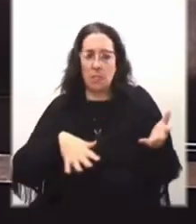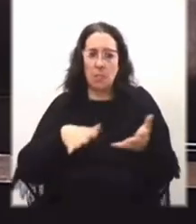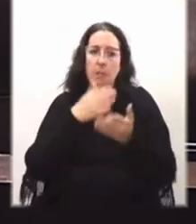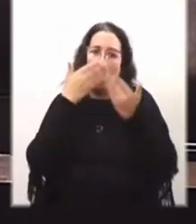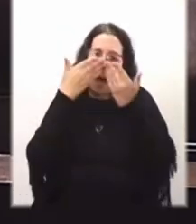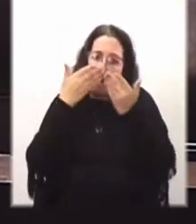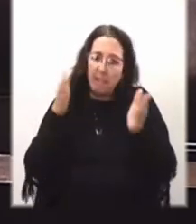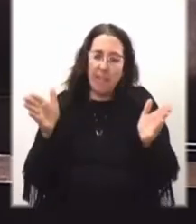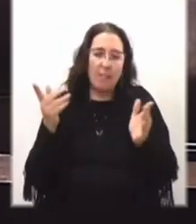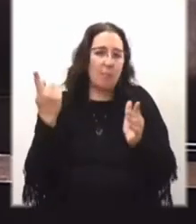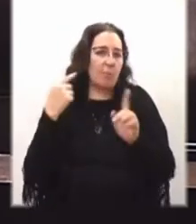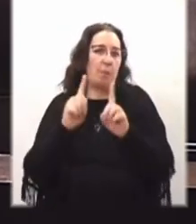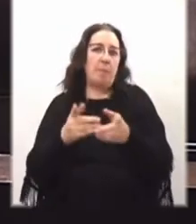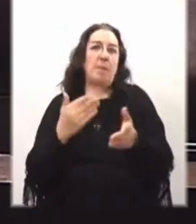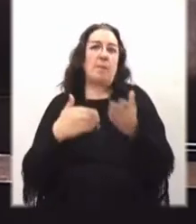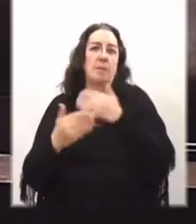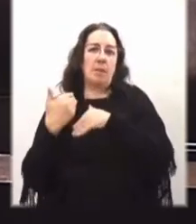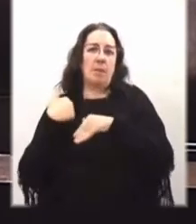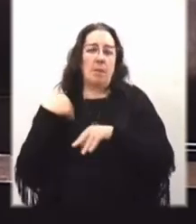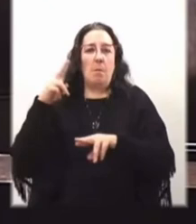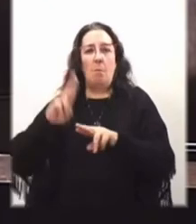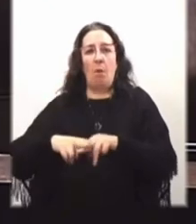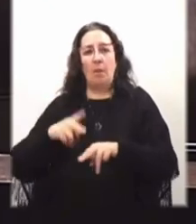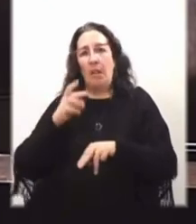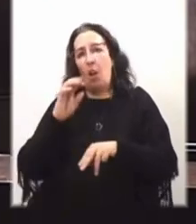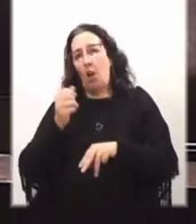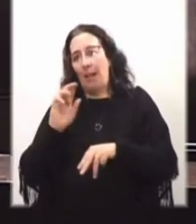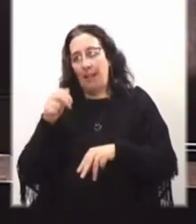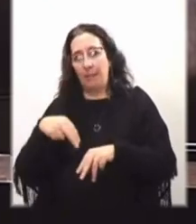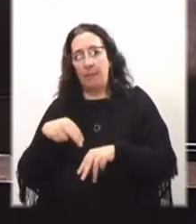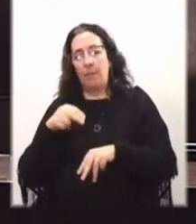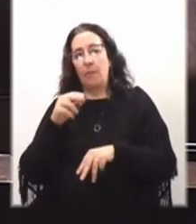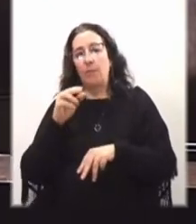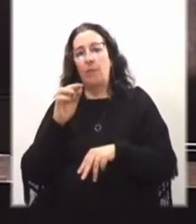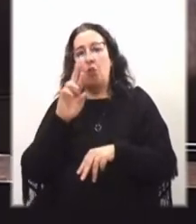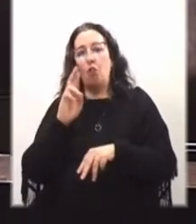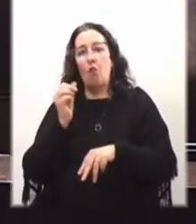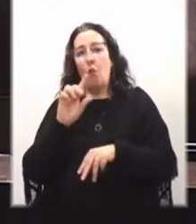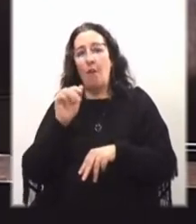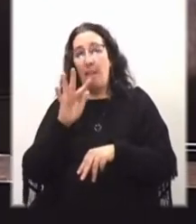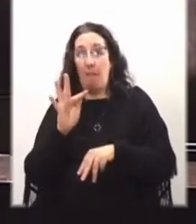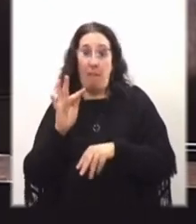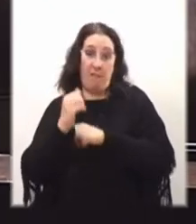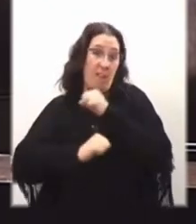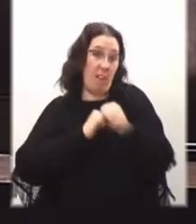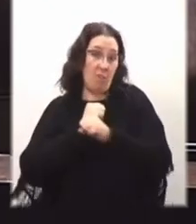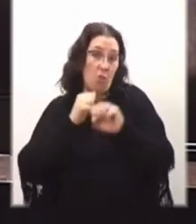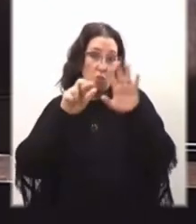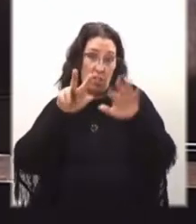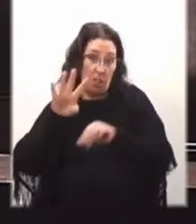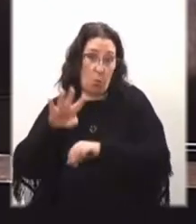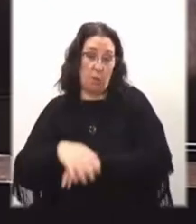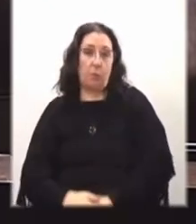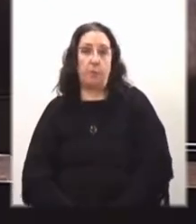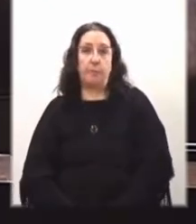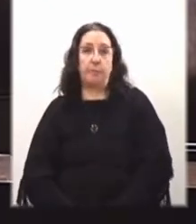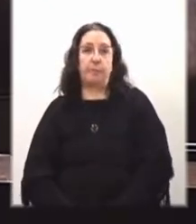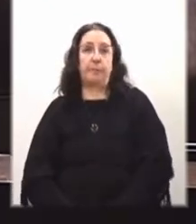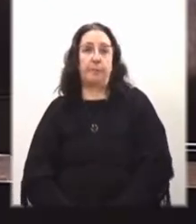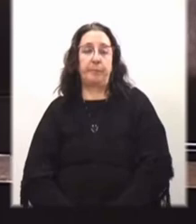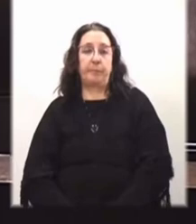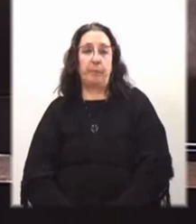había el retroceso, bueno, la muerte de Roslik, el asesinato de Roslik, es en el 84. Y